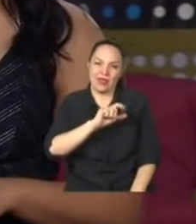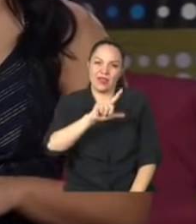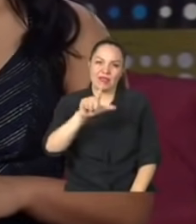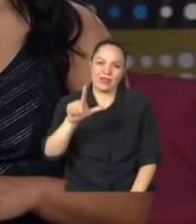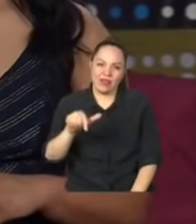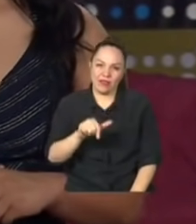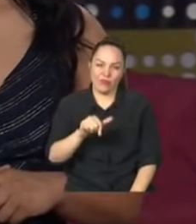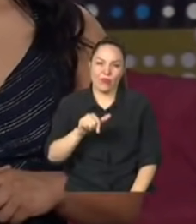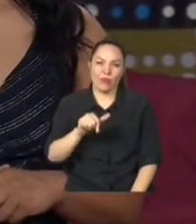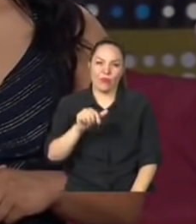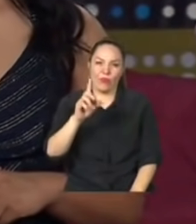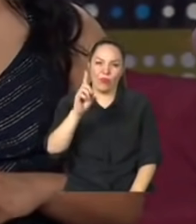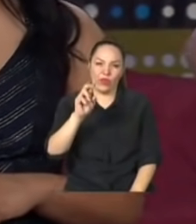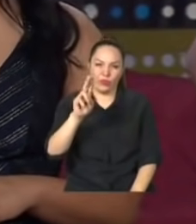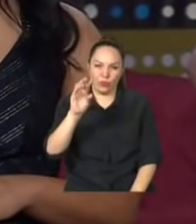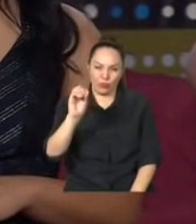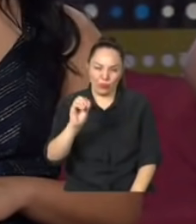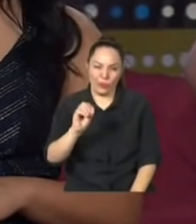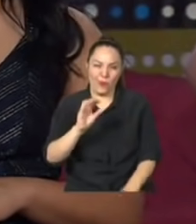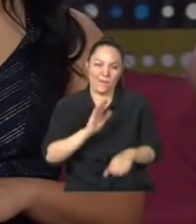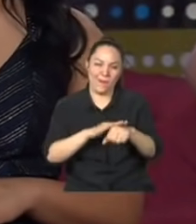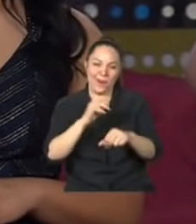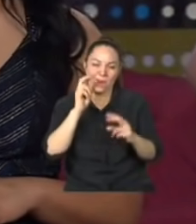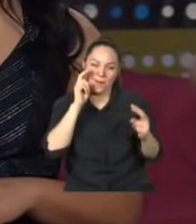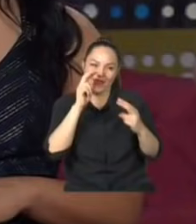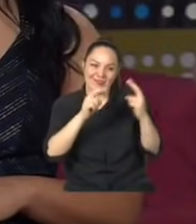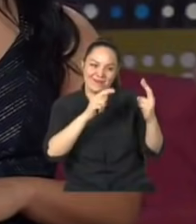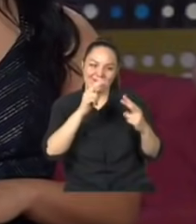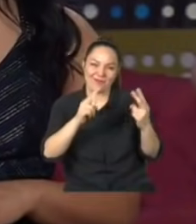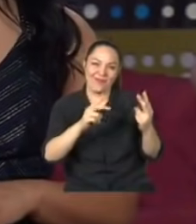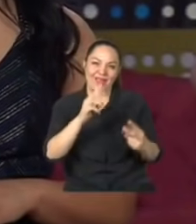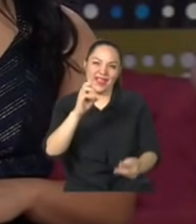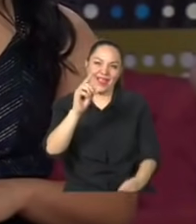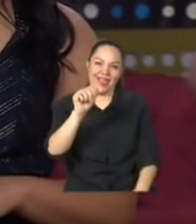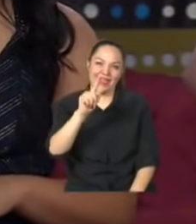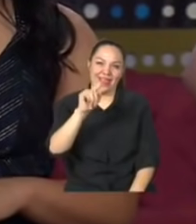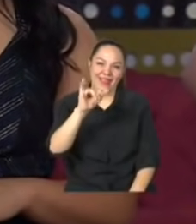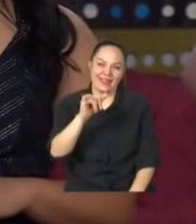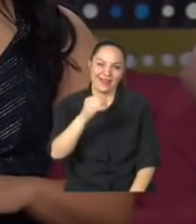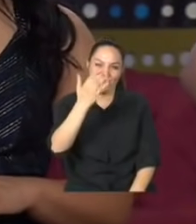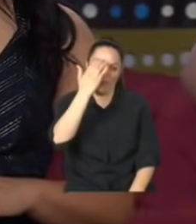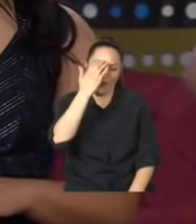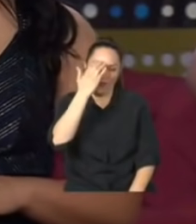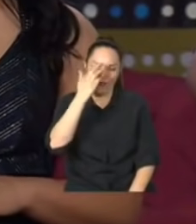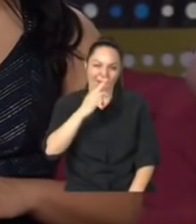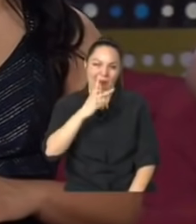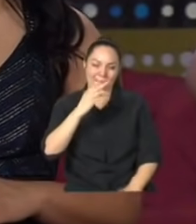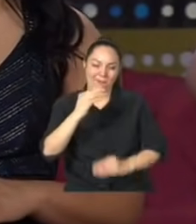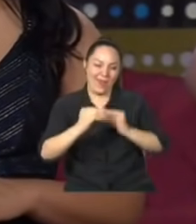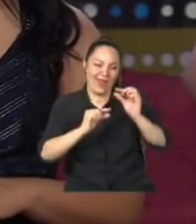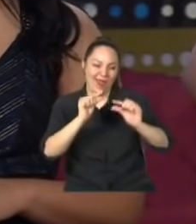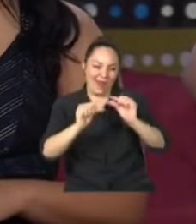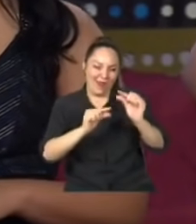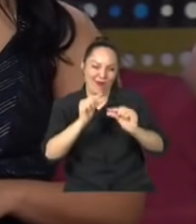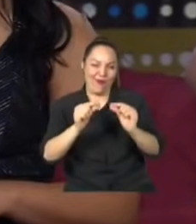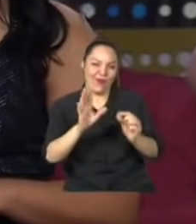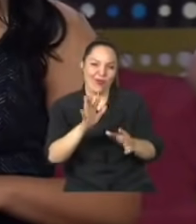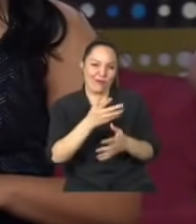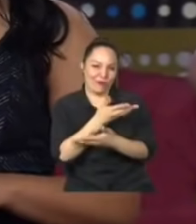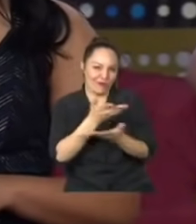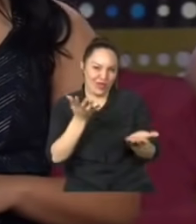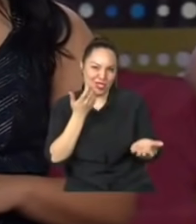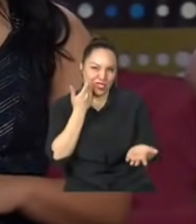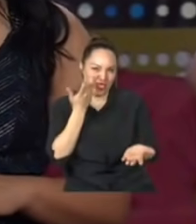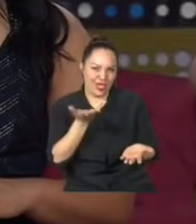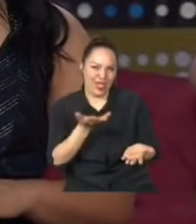vivo, sobre todo con Datsy, para que nos podamos conocer mucho mejor. Y cuando quieran les mando